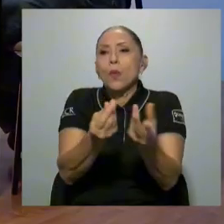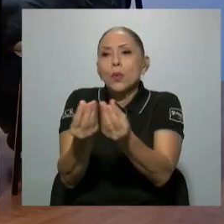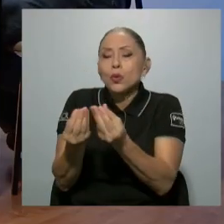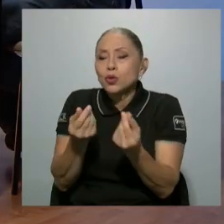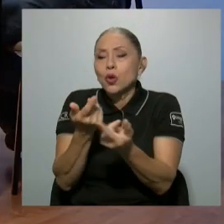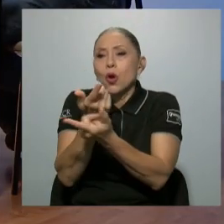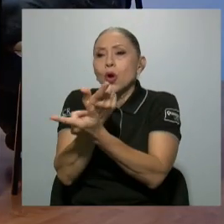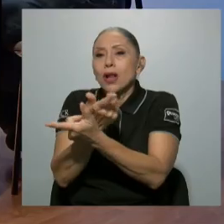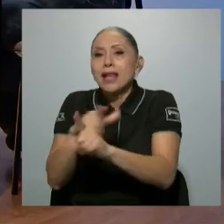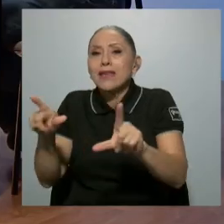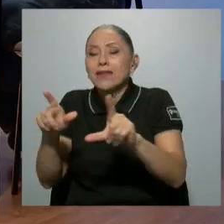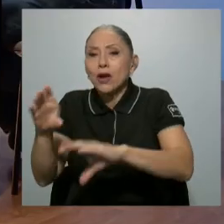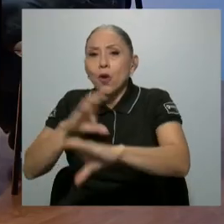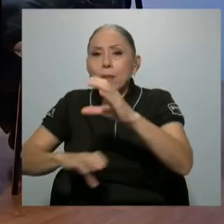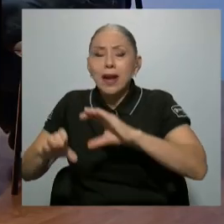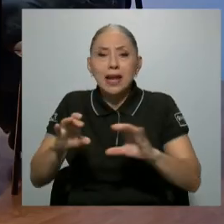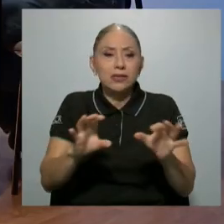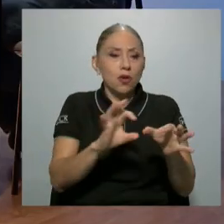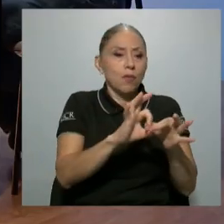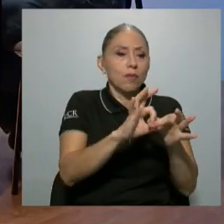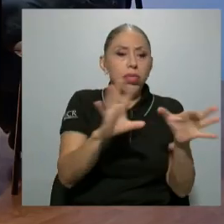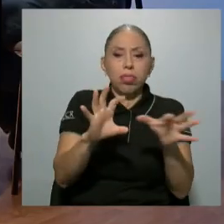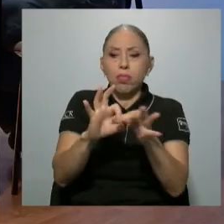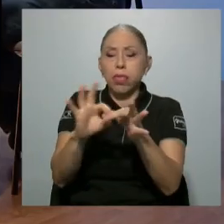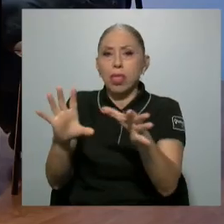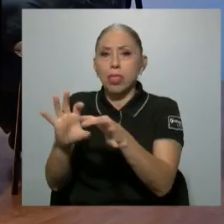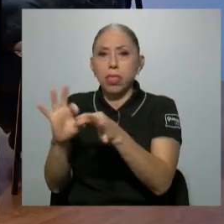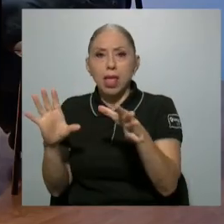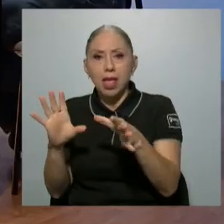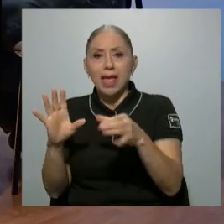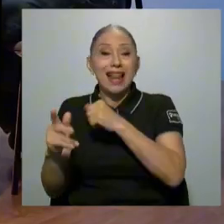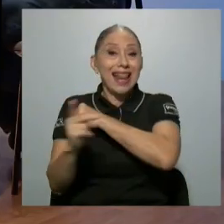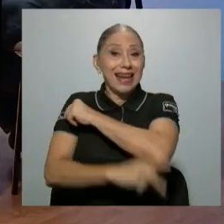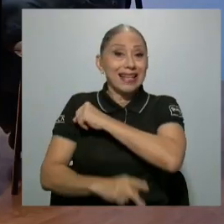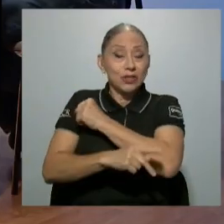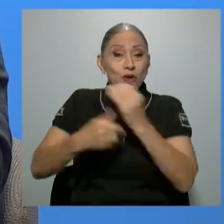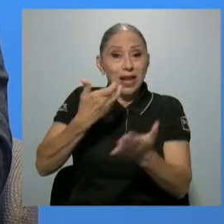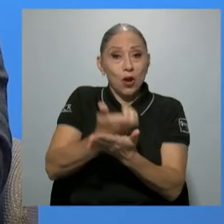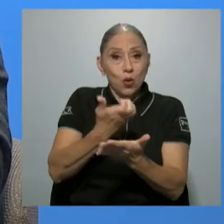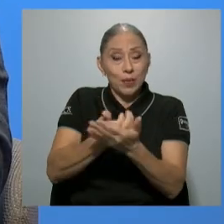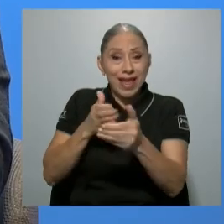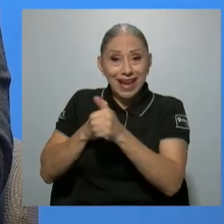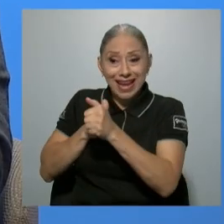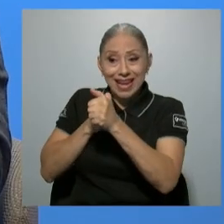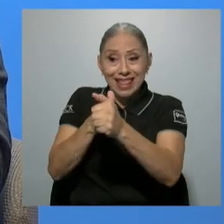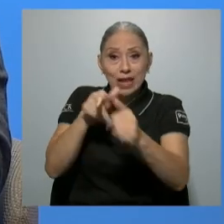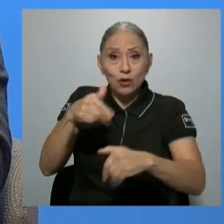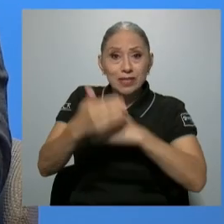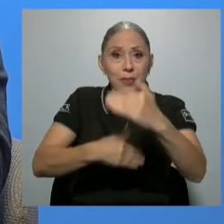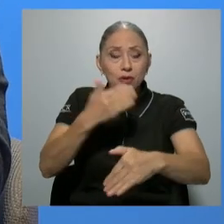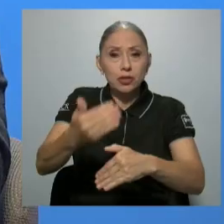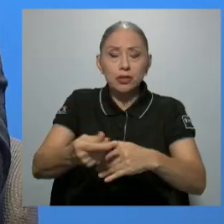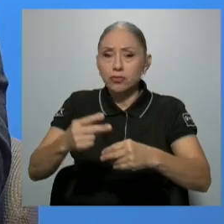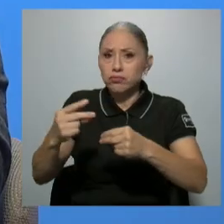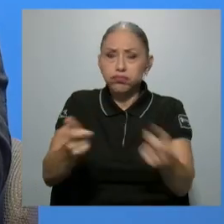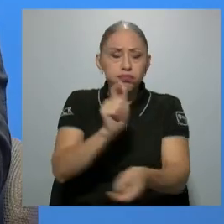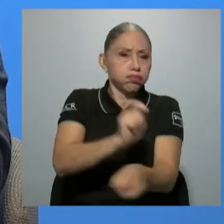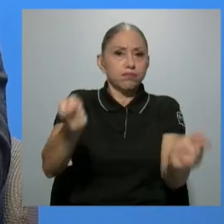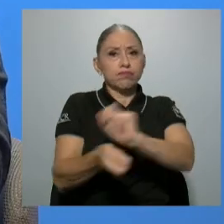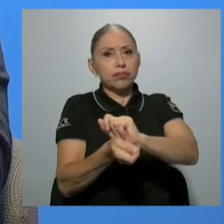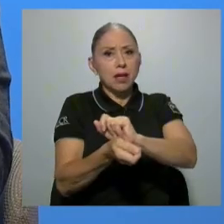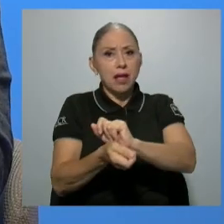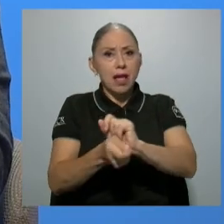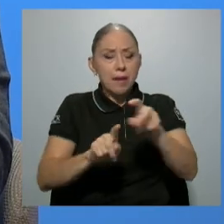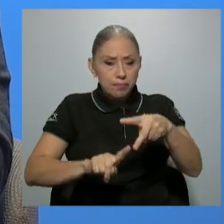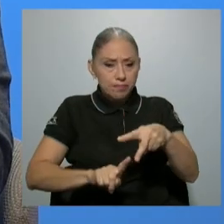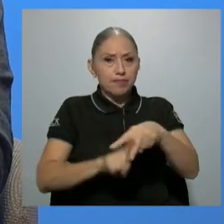que la nación y la economía que lideró ese proceso cambiara de un momento a otro y lo que hiciera fue crear barreras y cerrarse